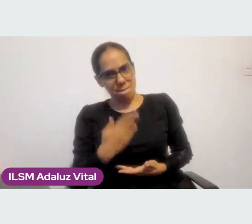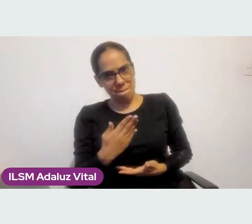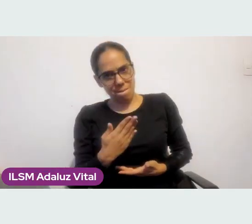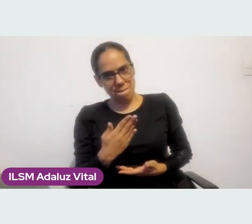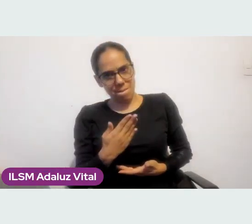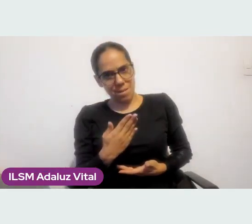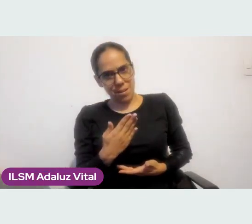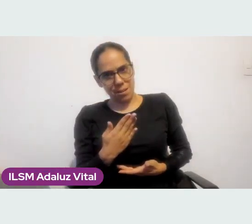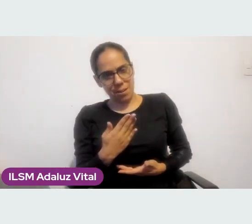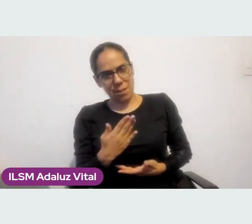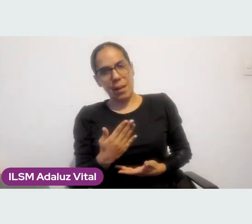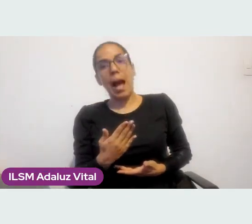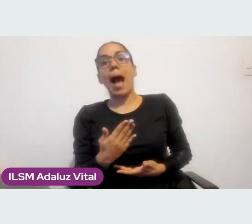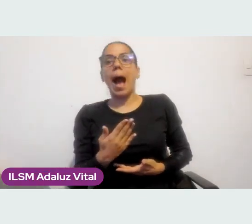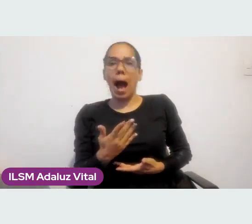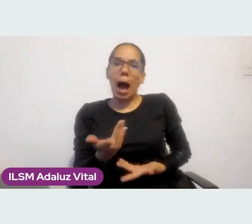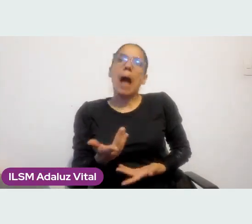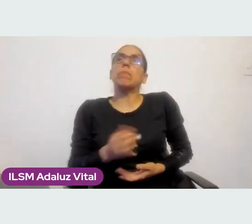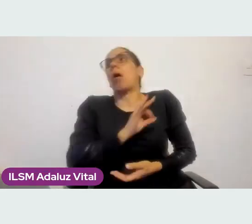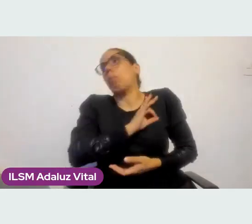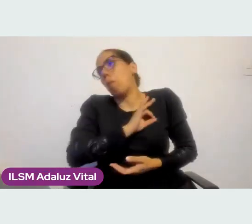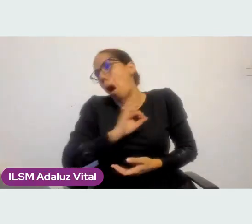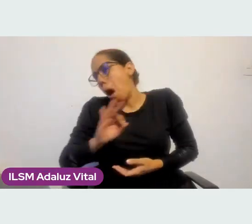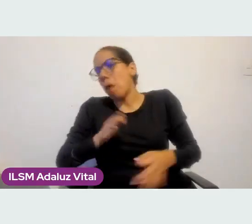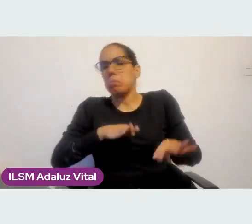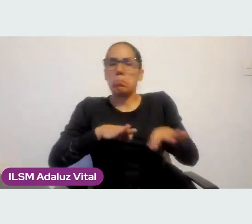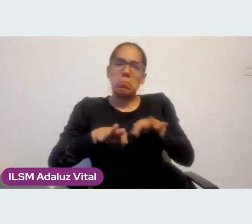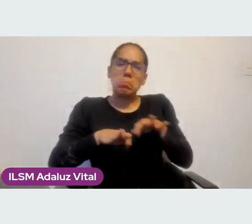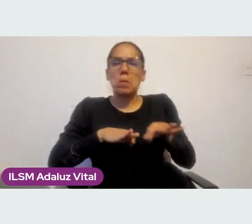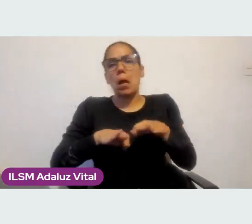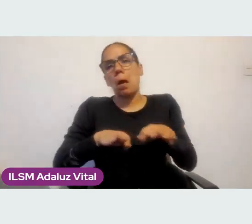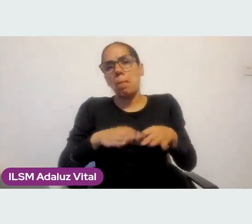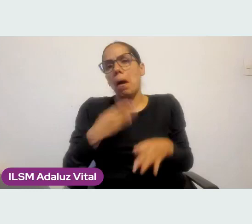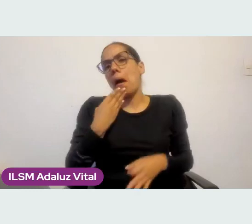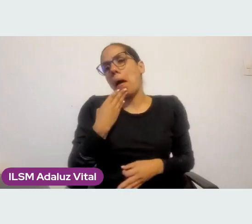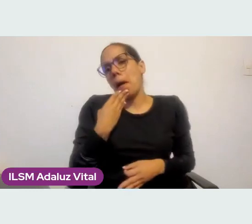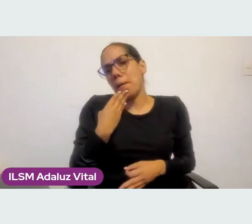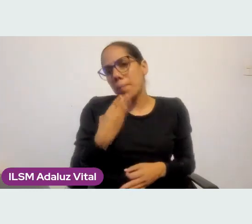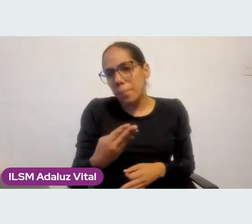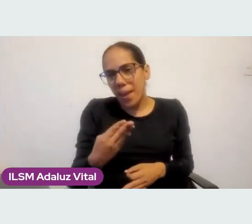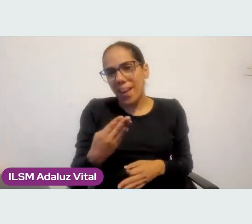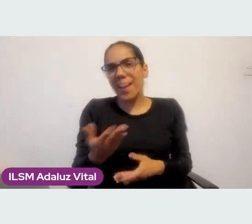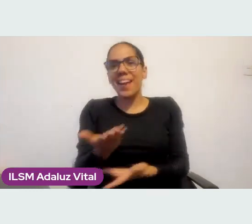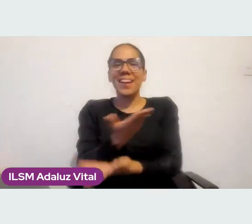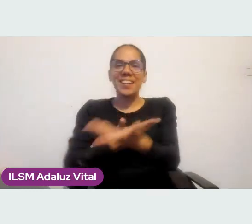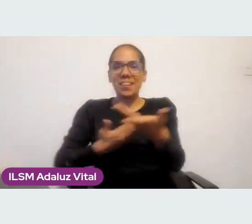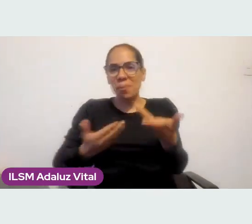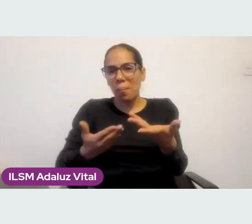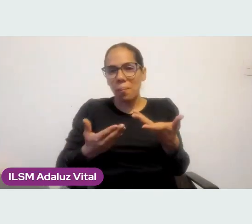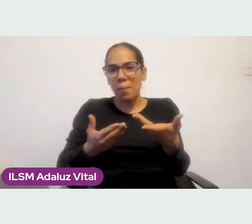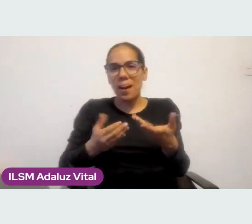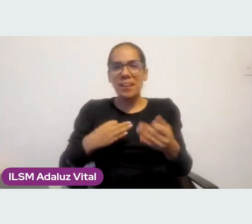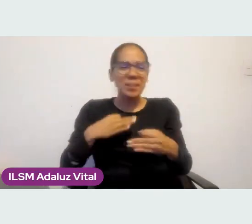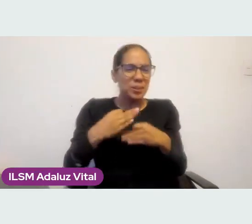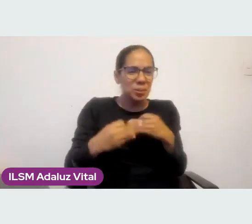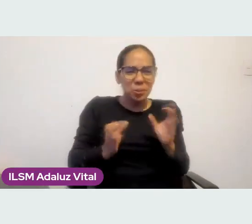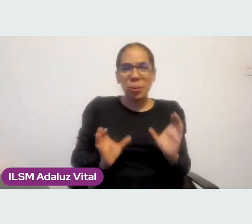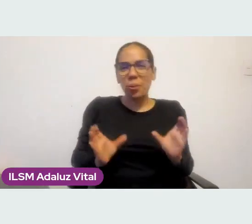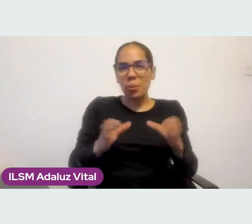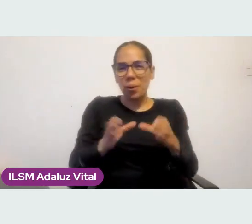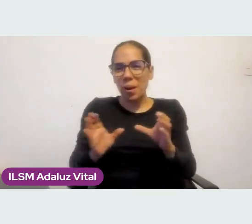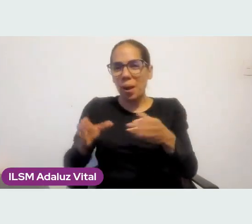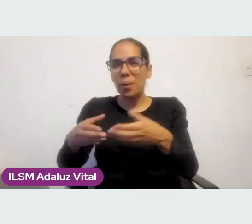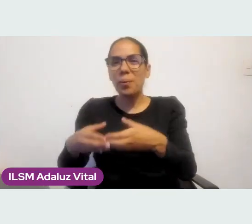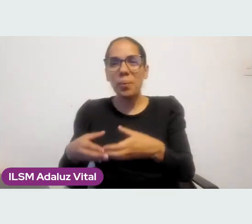vida, puede trabajar de forma productiva y fructífera en beneficio de su comunidad. Es decir, que